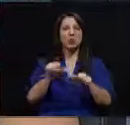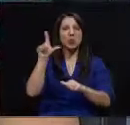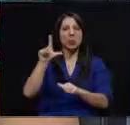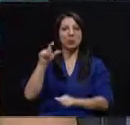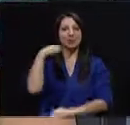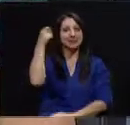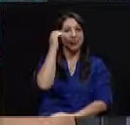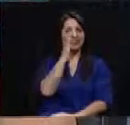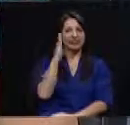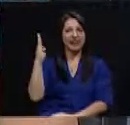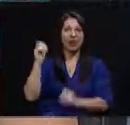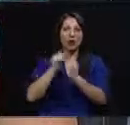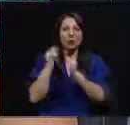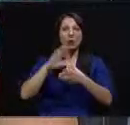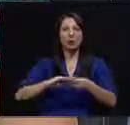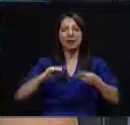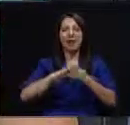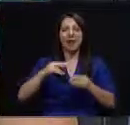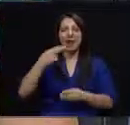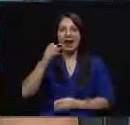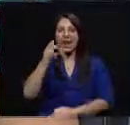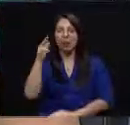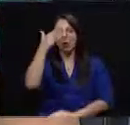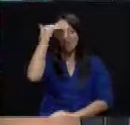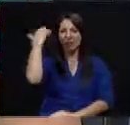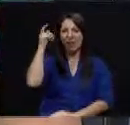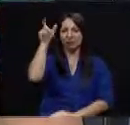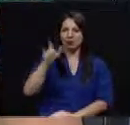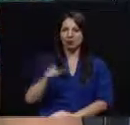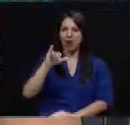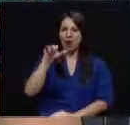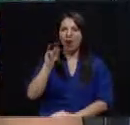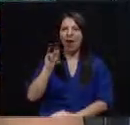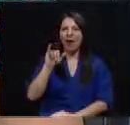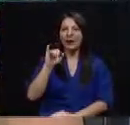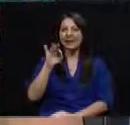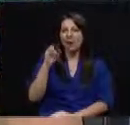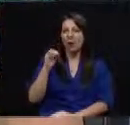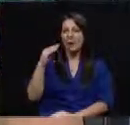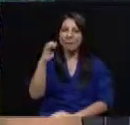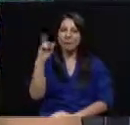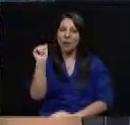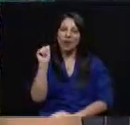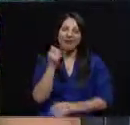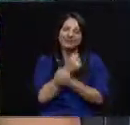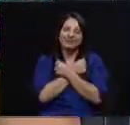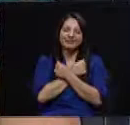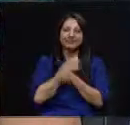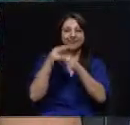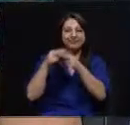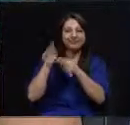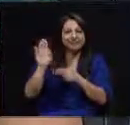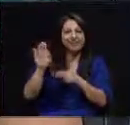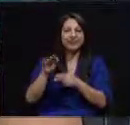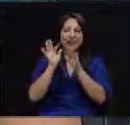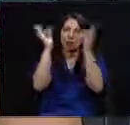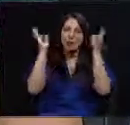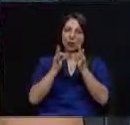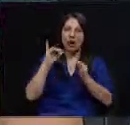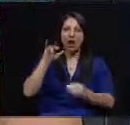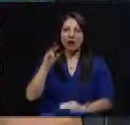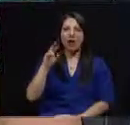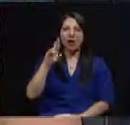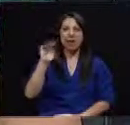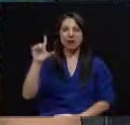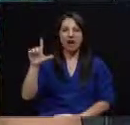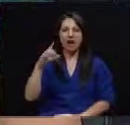Continuamos el Lunes de Cinemateca hoy con el documental El Héroe Olvidado, sobre la figura de don Juanito Mora, como le decimos de cariño los costarricenses, a la figura de don